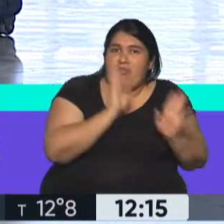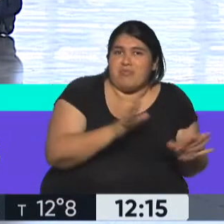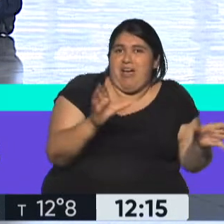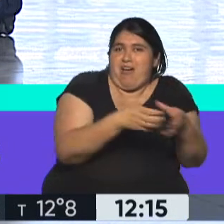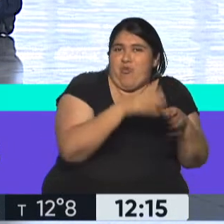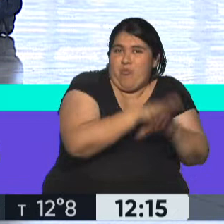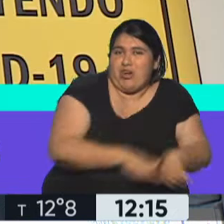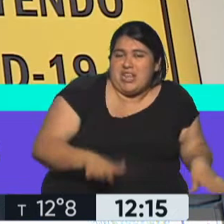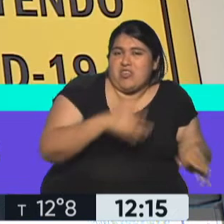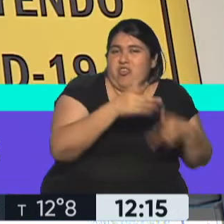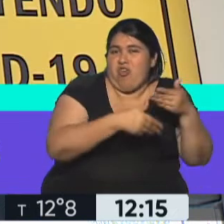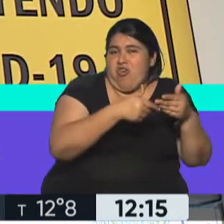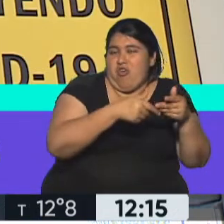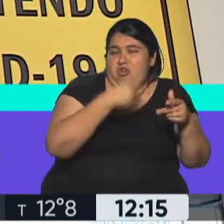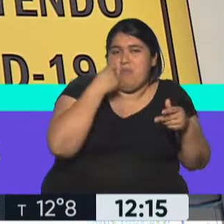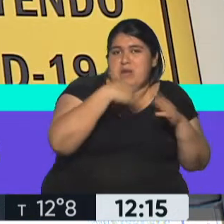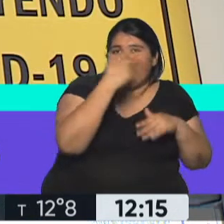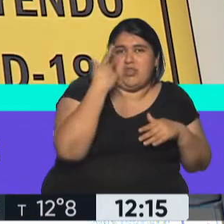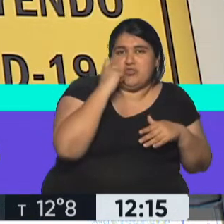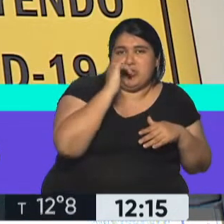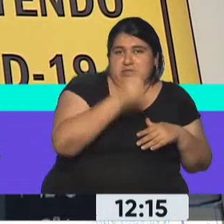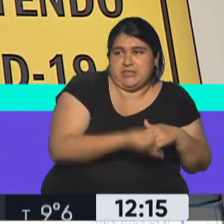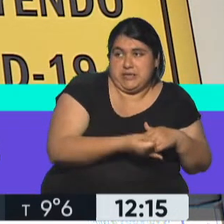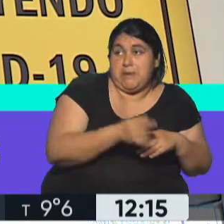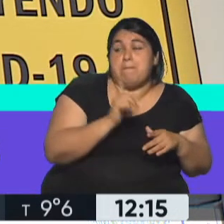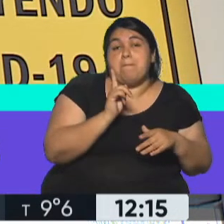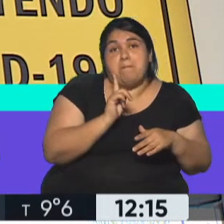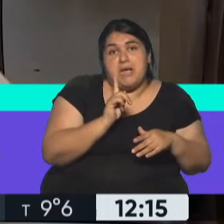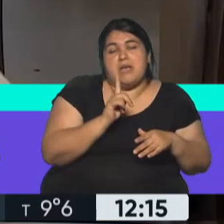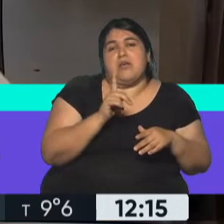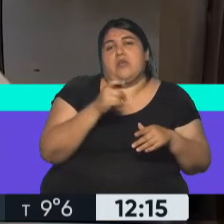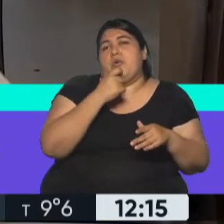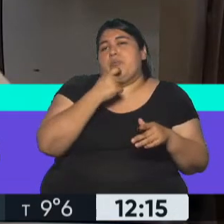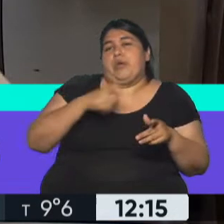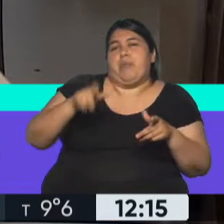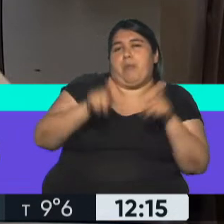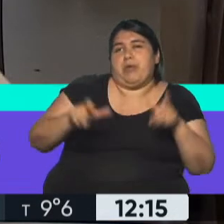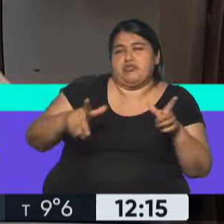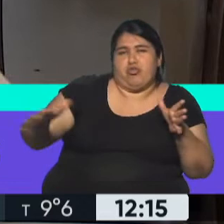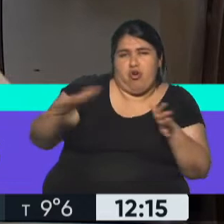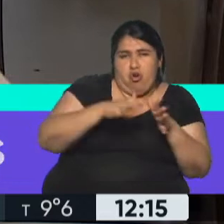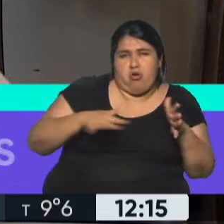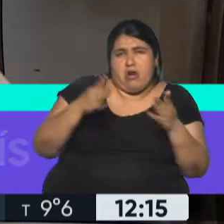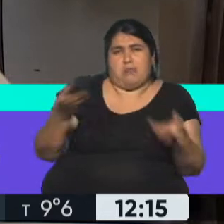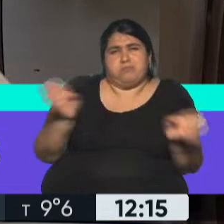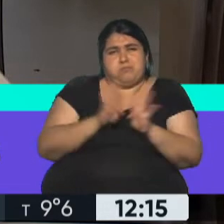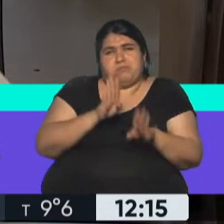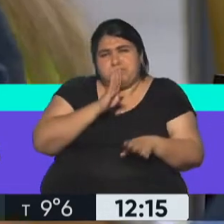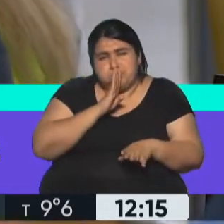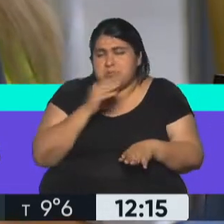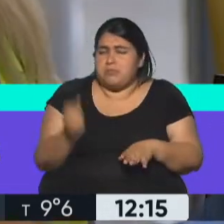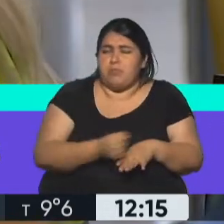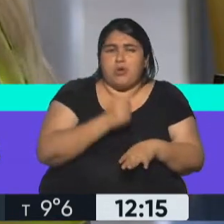la recomendación sería que luego en lugares donde hay muchas personas que tienen poca ventilación, sobre todo, tratar de ventilarlos y usar